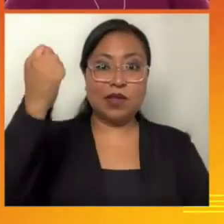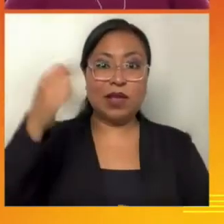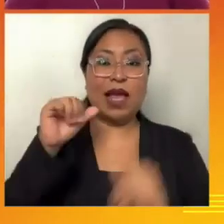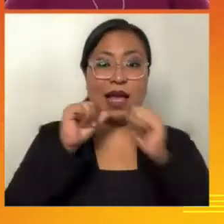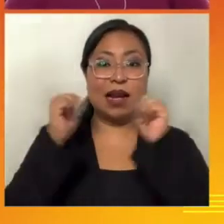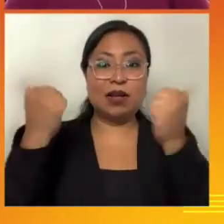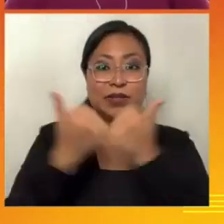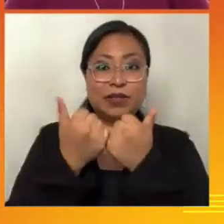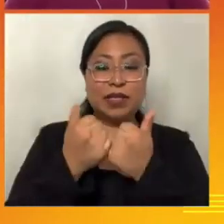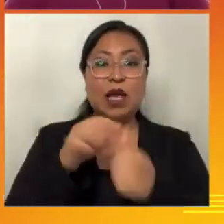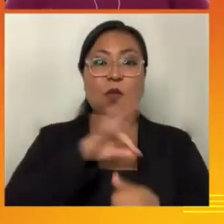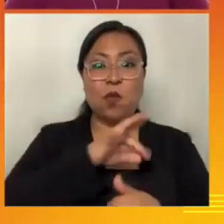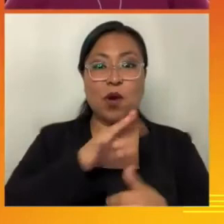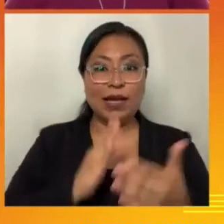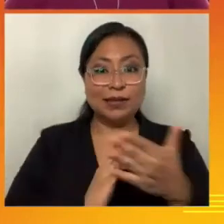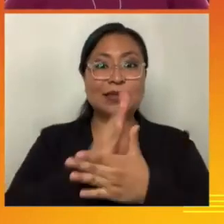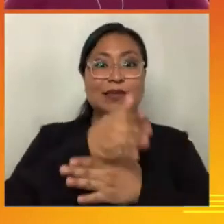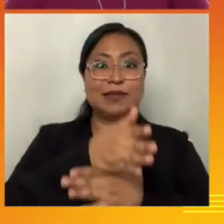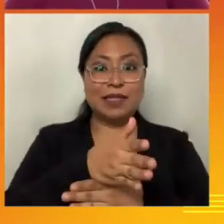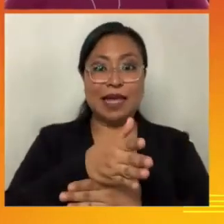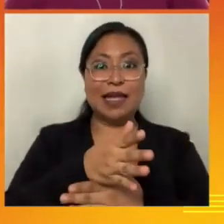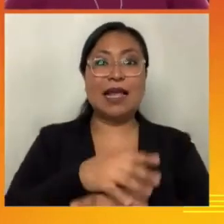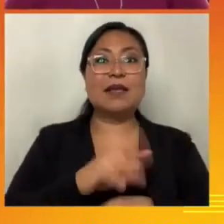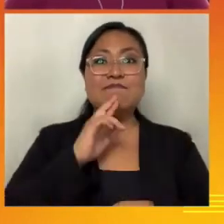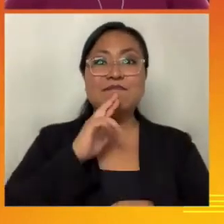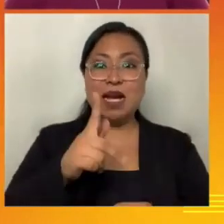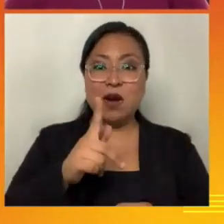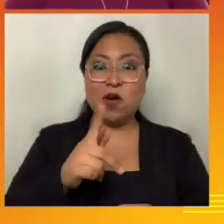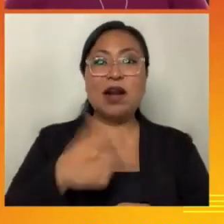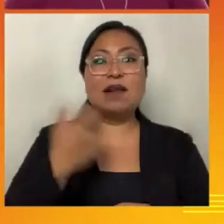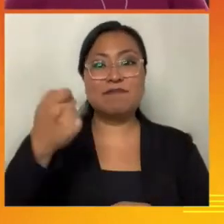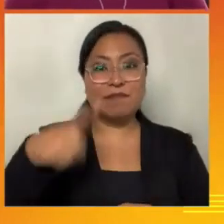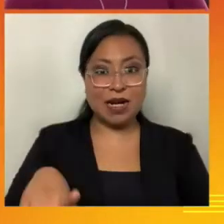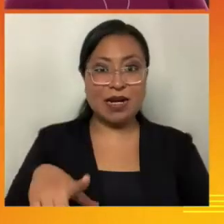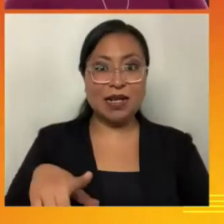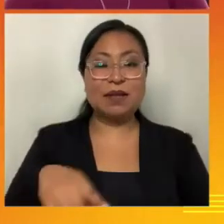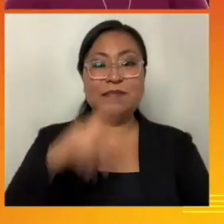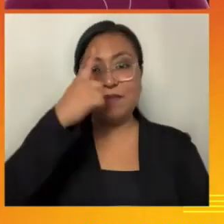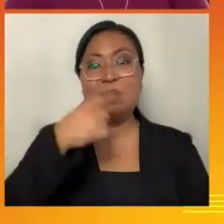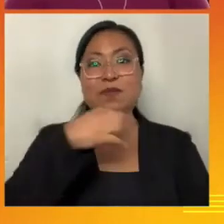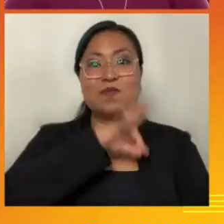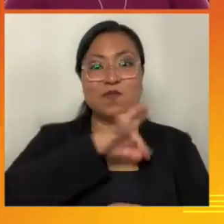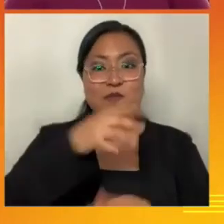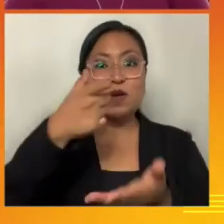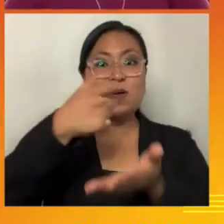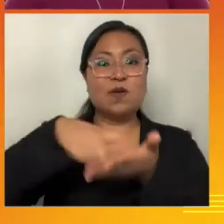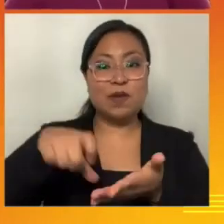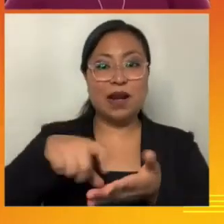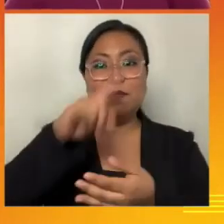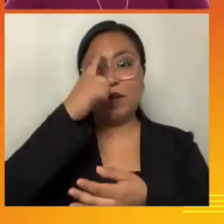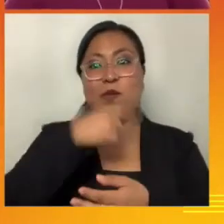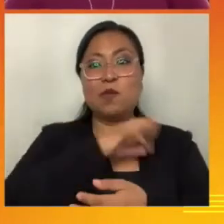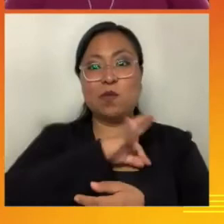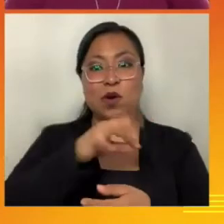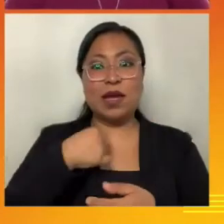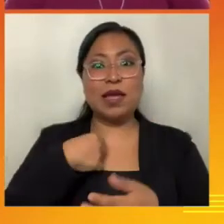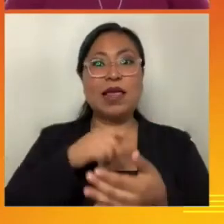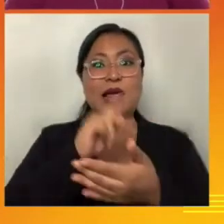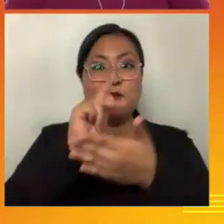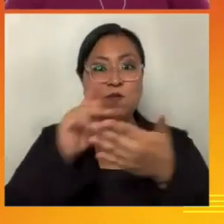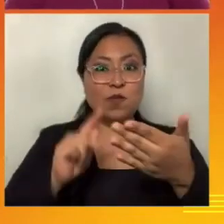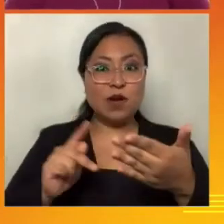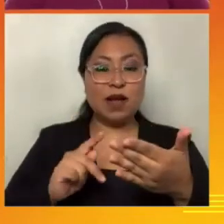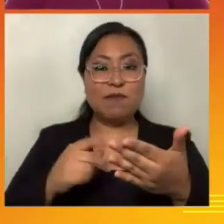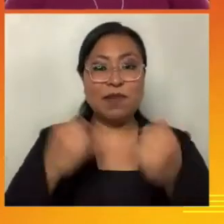proporcionándoles un acceso efectivo y asequible a los recursos necesarios para implementar y diseñar soluciones tecnológicas que